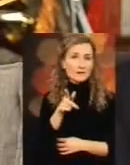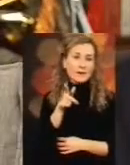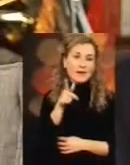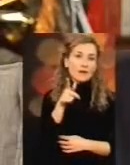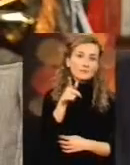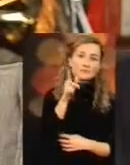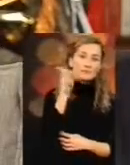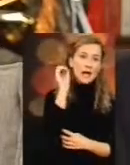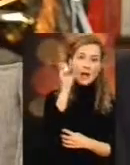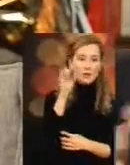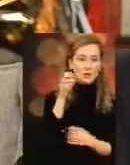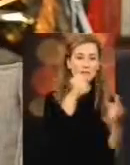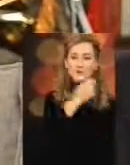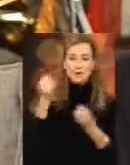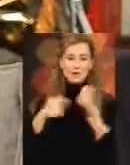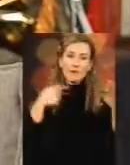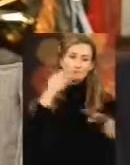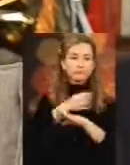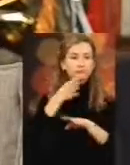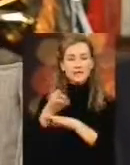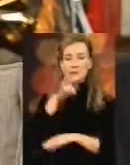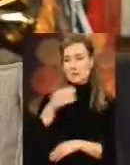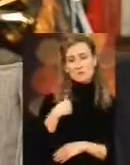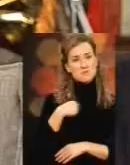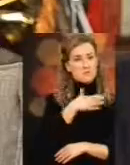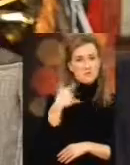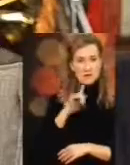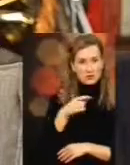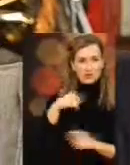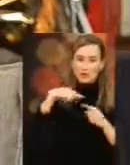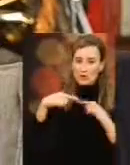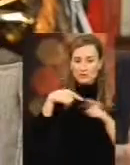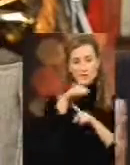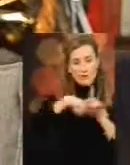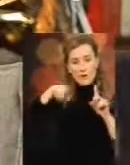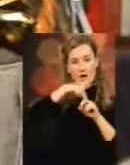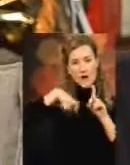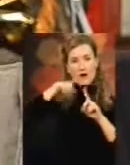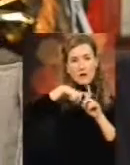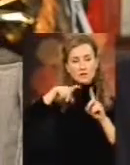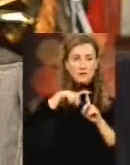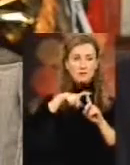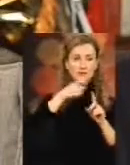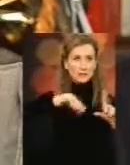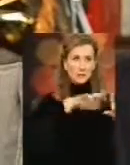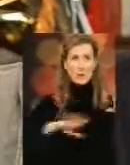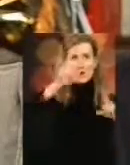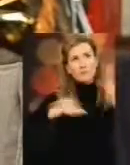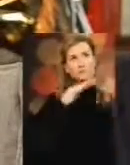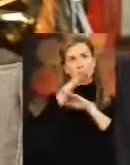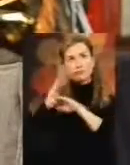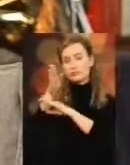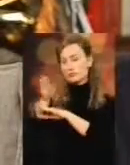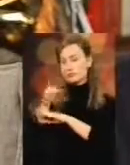habitualmente en alguno de los muchos actos institucionales que tengo todos los días del año a lo largo de